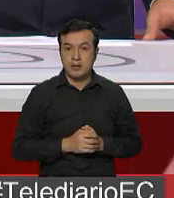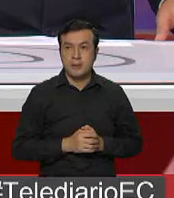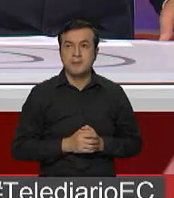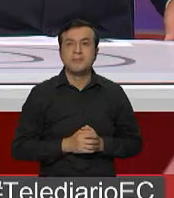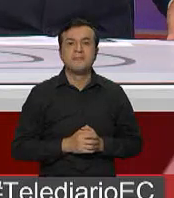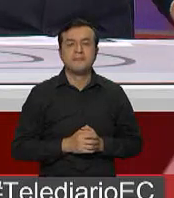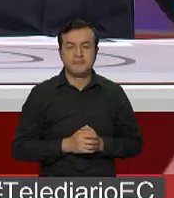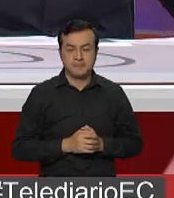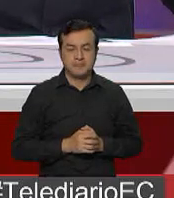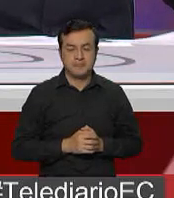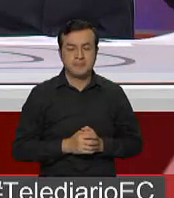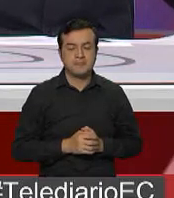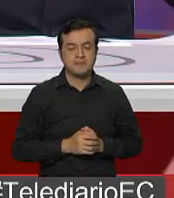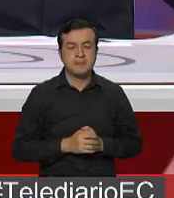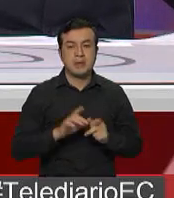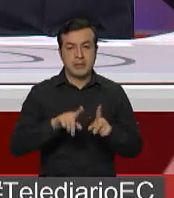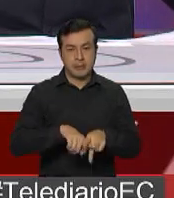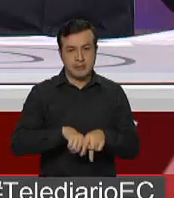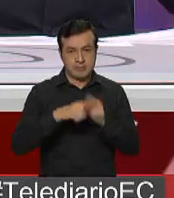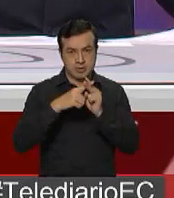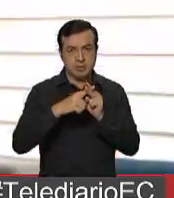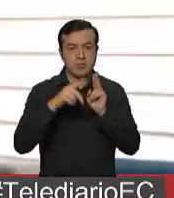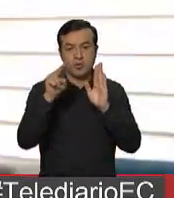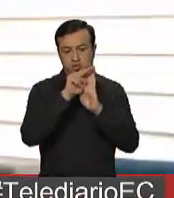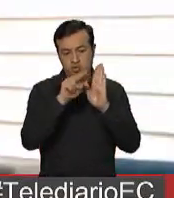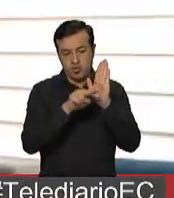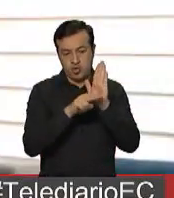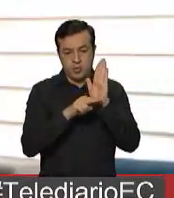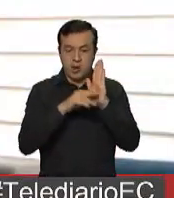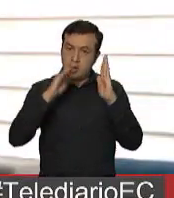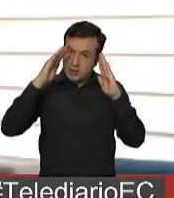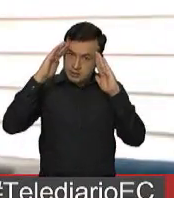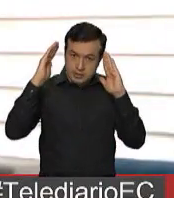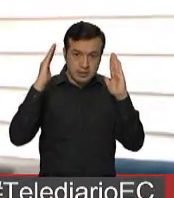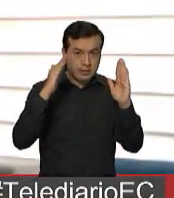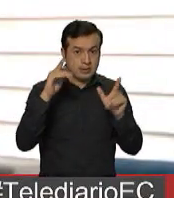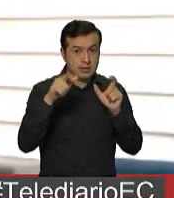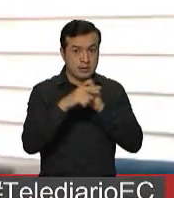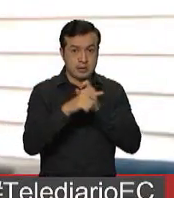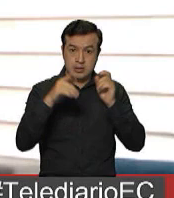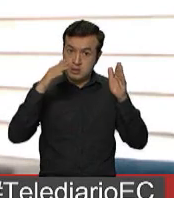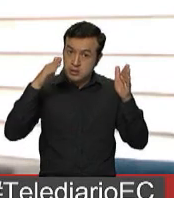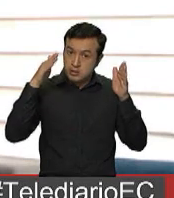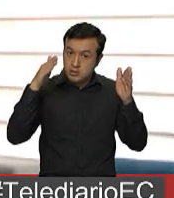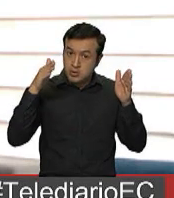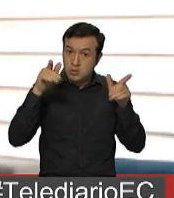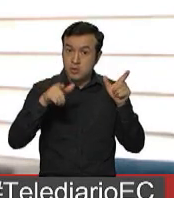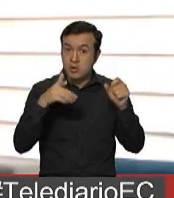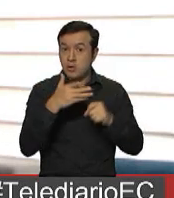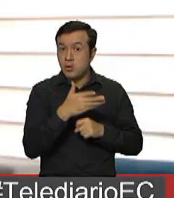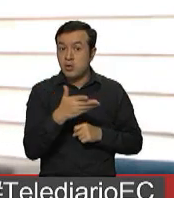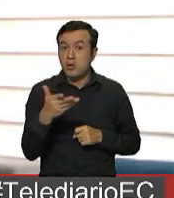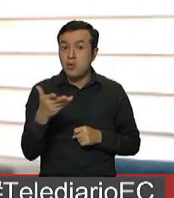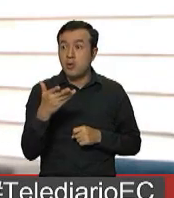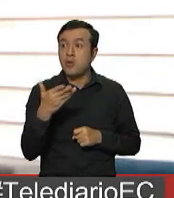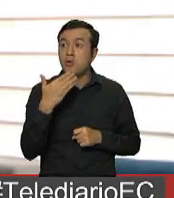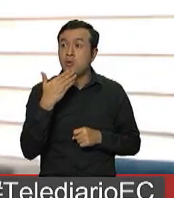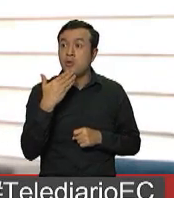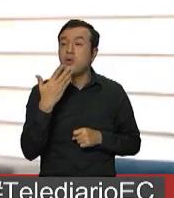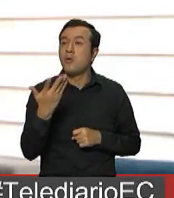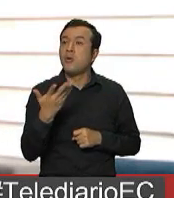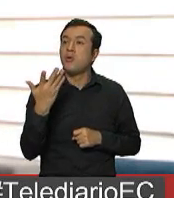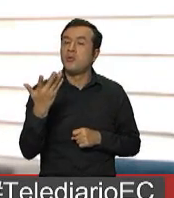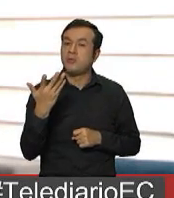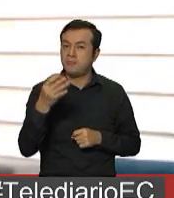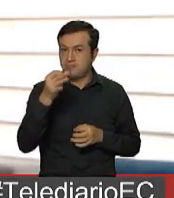Bueno, Fabricio, nosotros hemos iniciado un protocolo de atención al usuario, de atención ciudadana, justamente en virtud